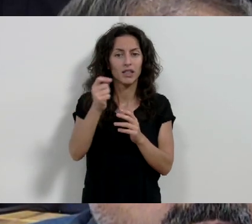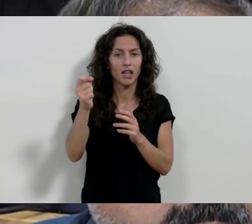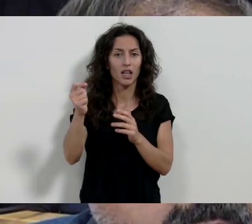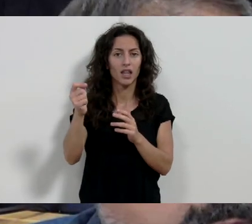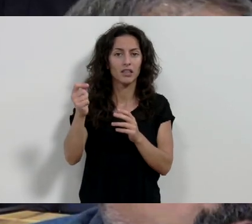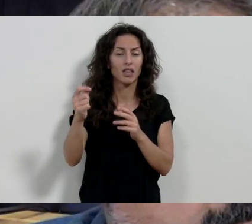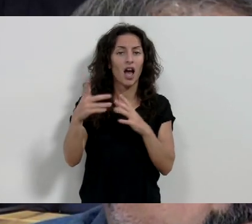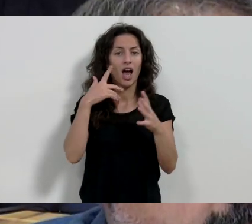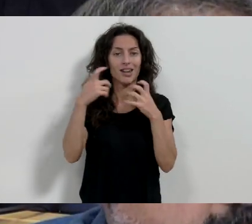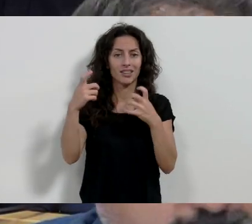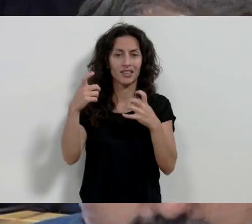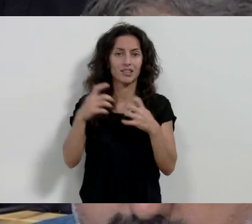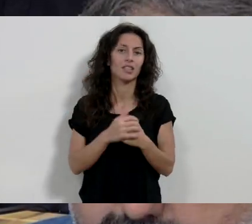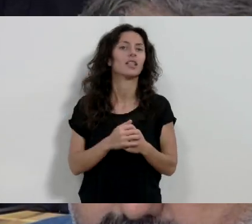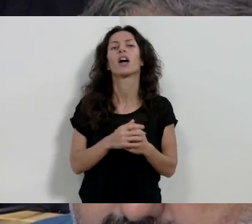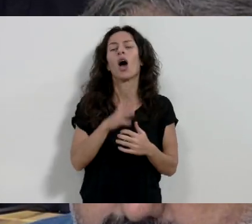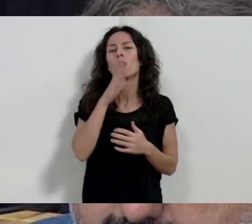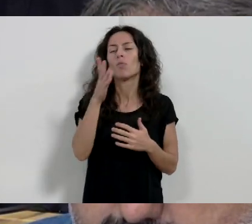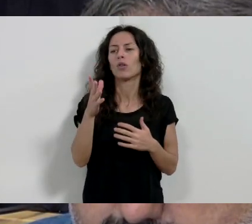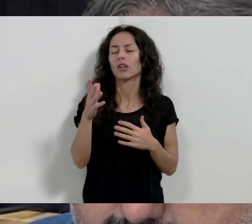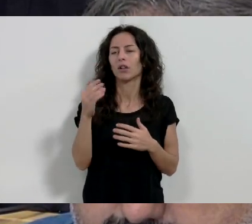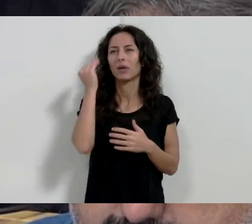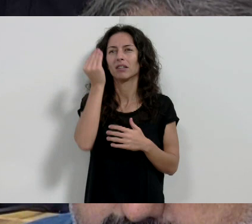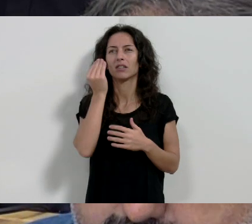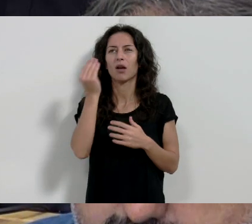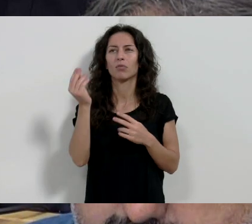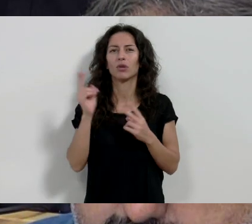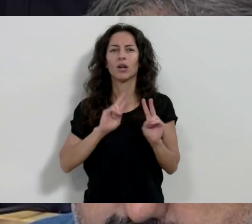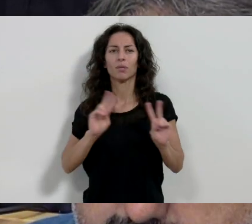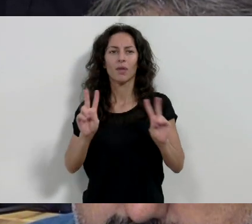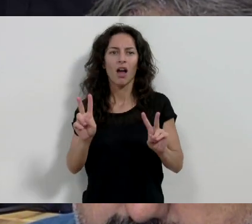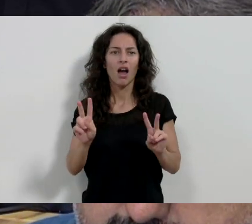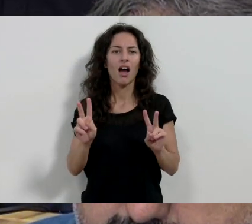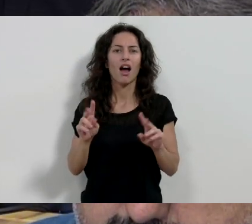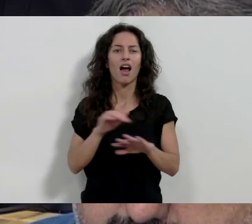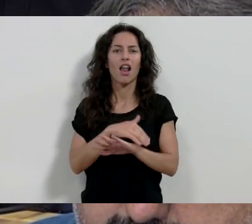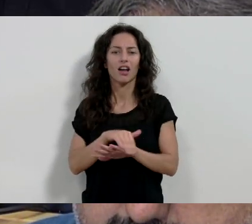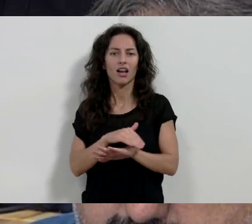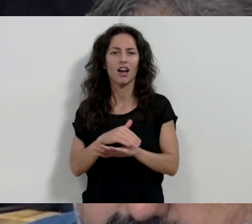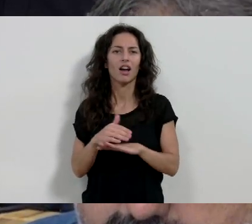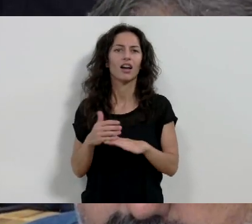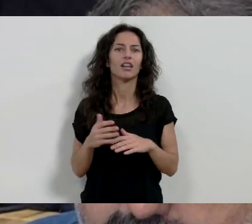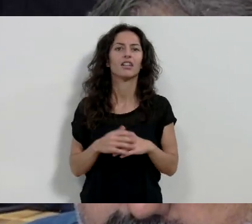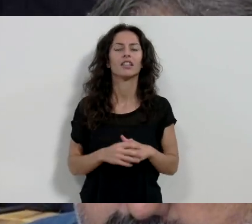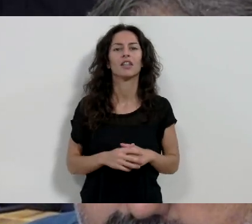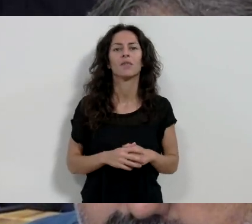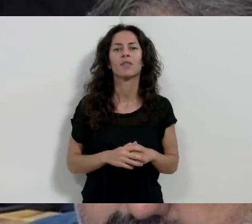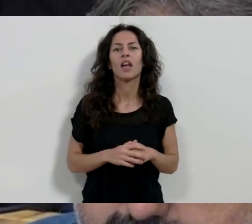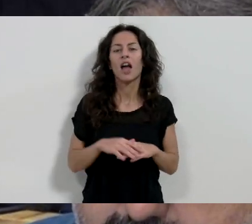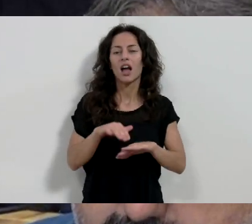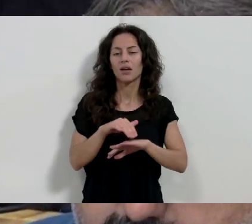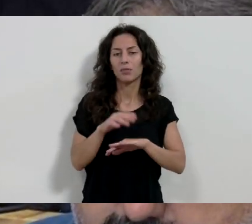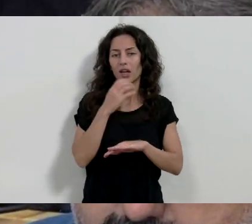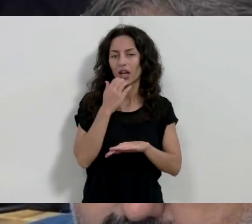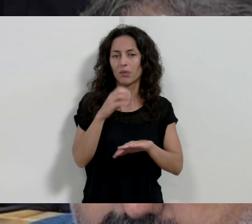que, por el motivo que sea, tienen pues fachadas que no están edificadas, etcétera. Hemos hecho en calle Camarín, en calle